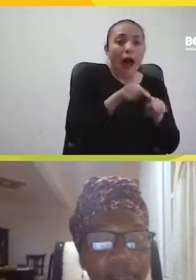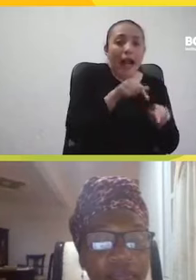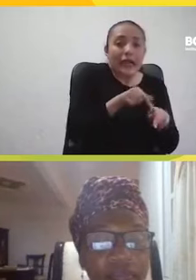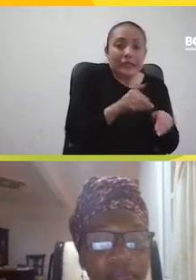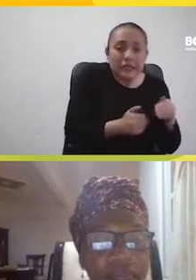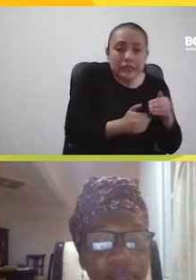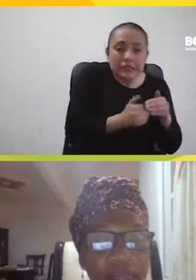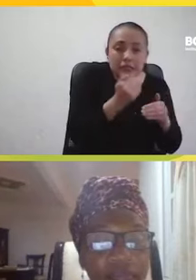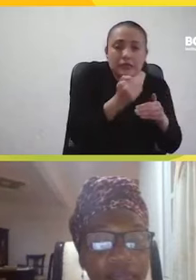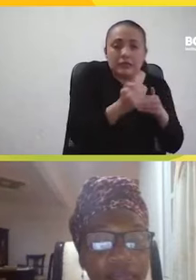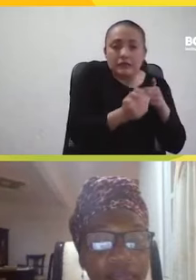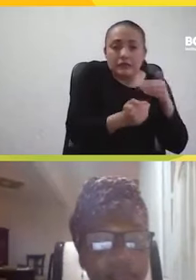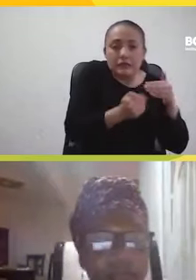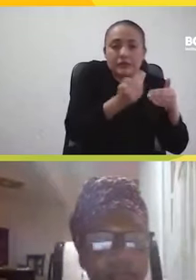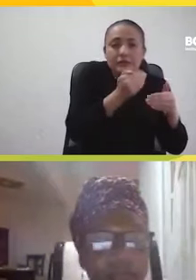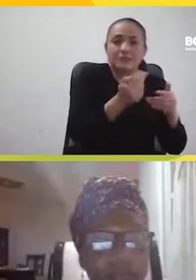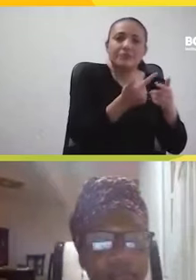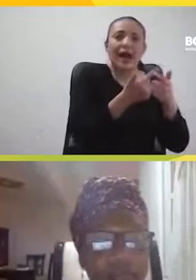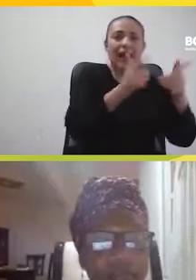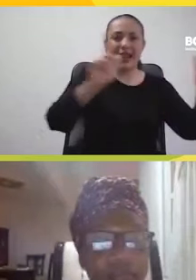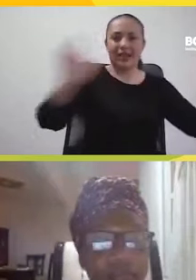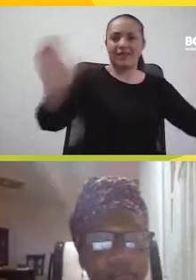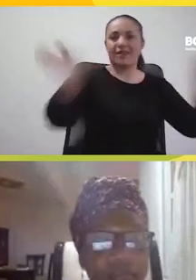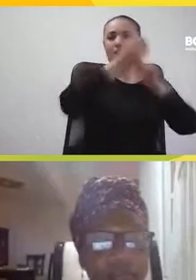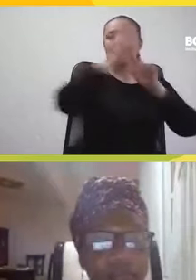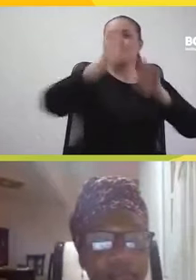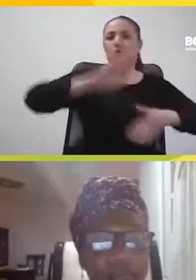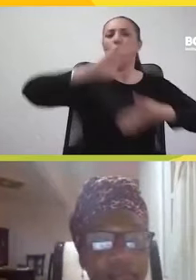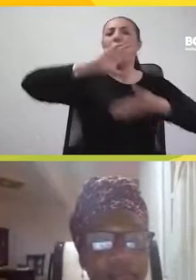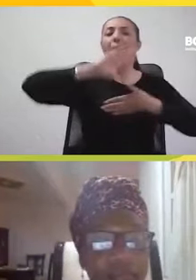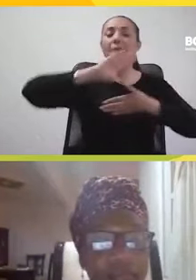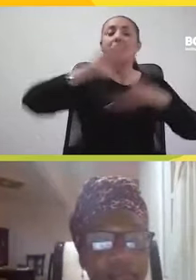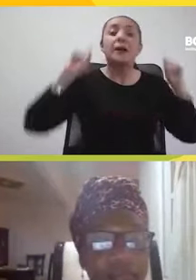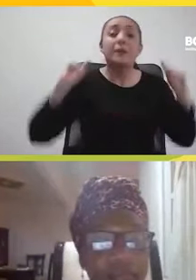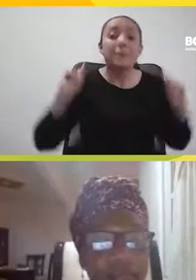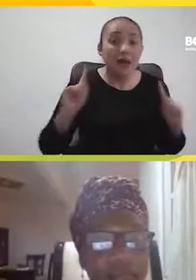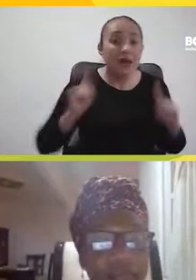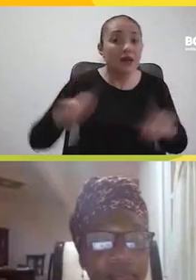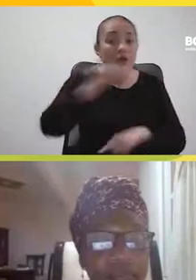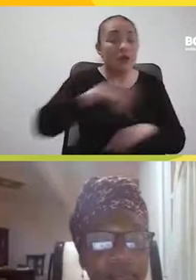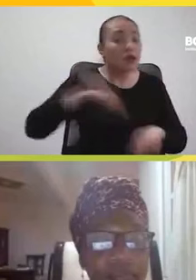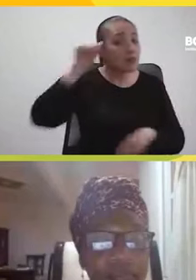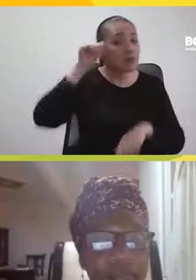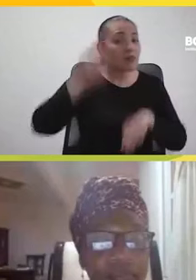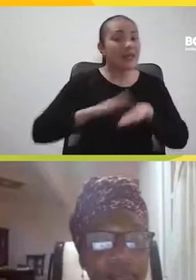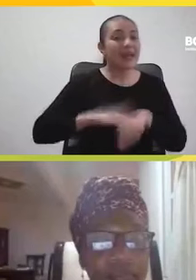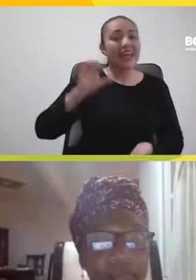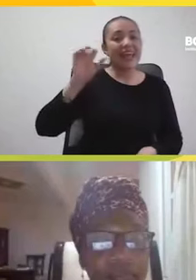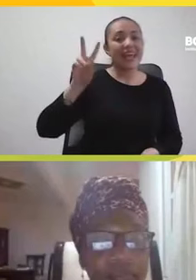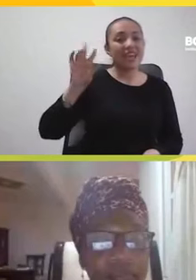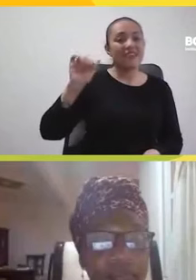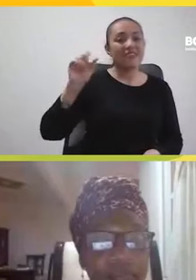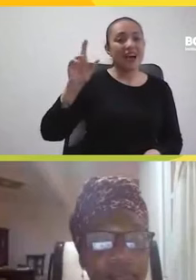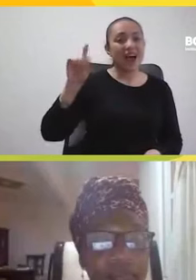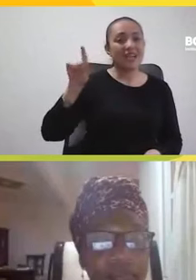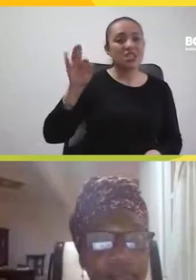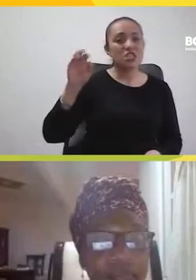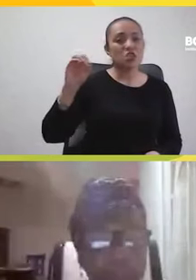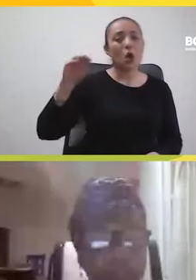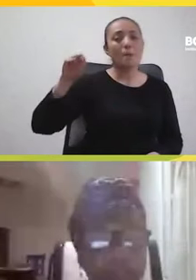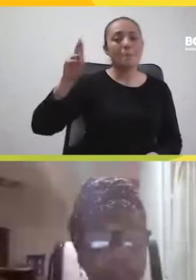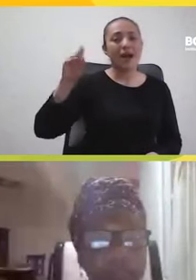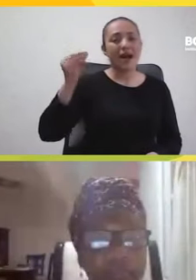para la libertad de todas las Américas. Pero tenemos que recordar que Evaristo Márquez en 1968, como ya lo